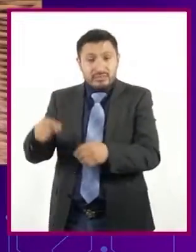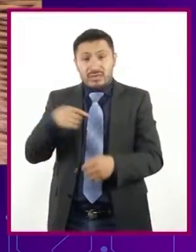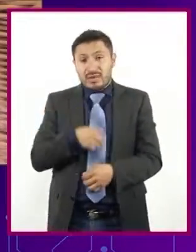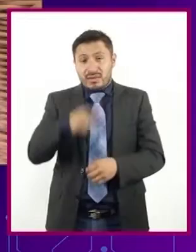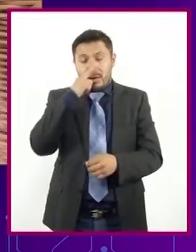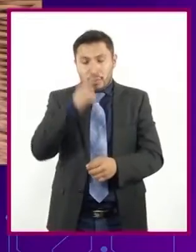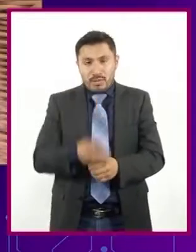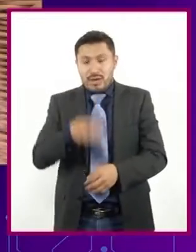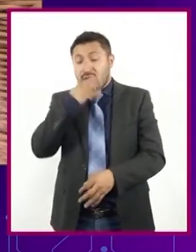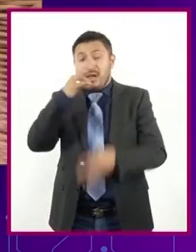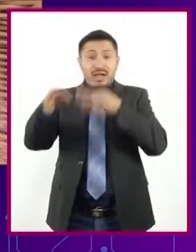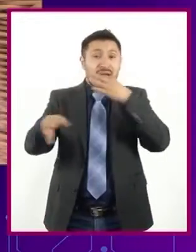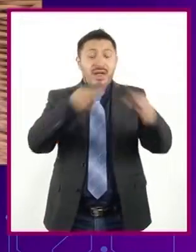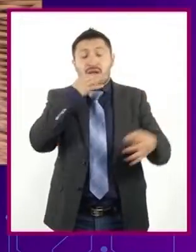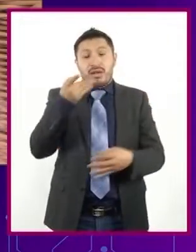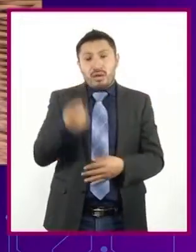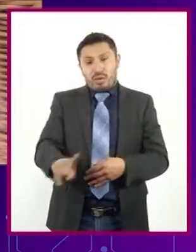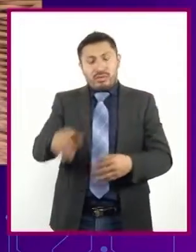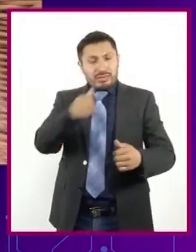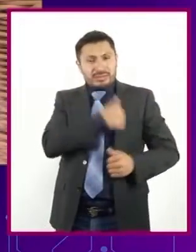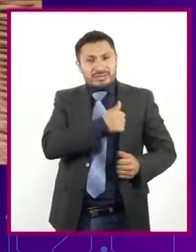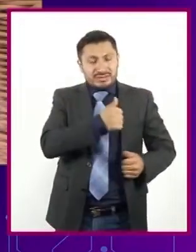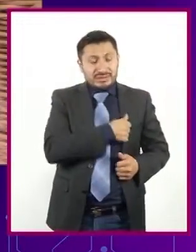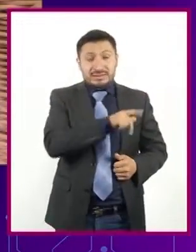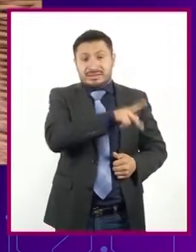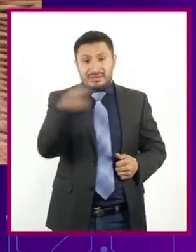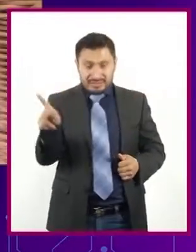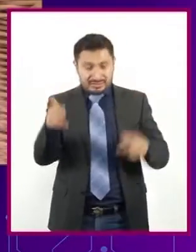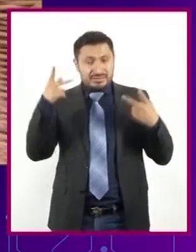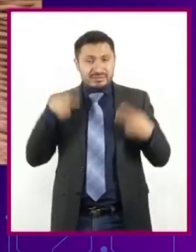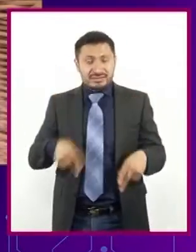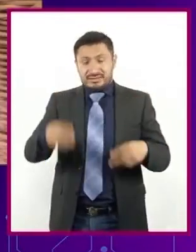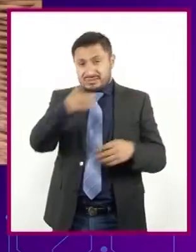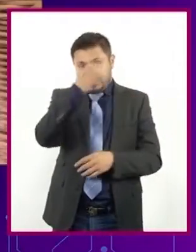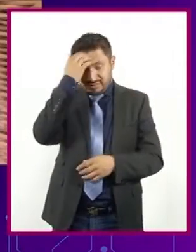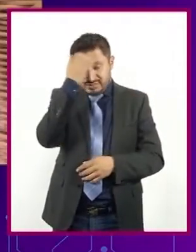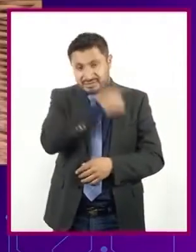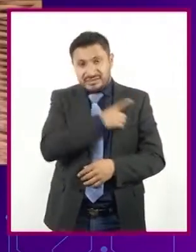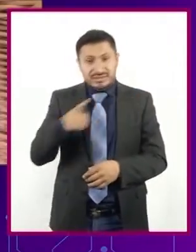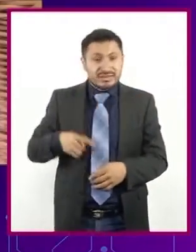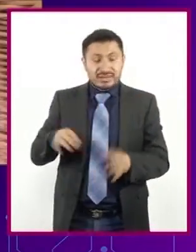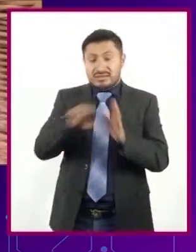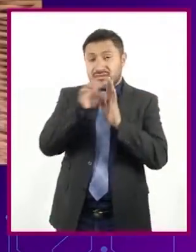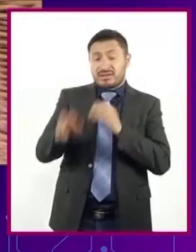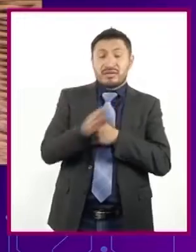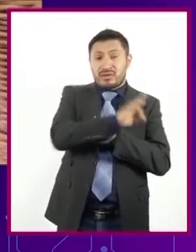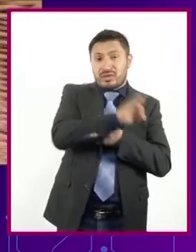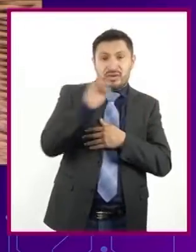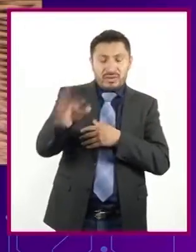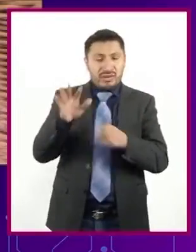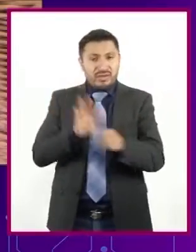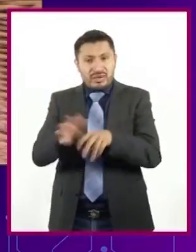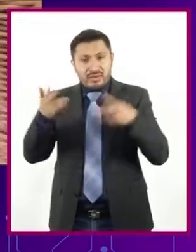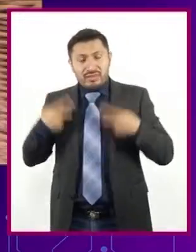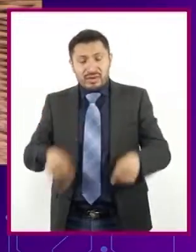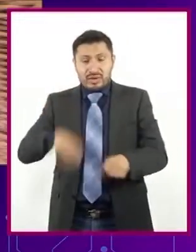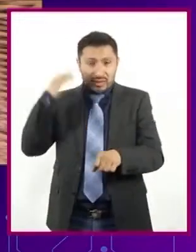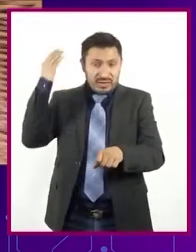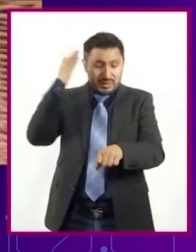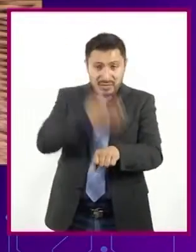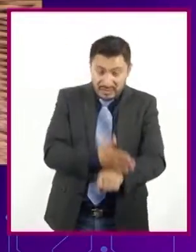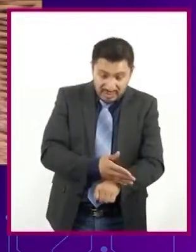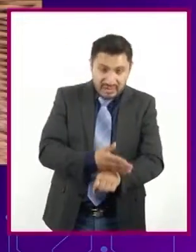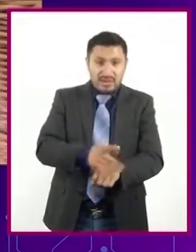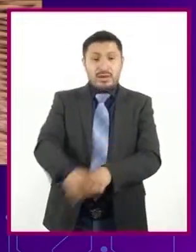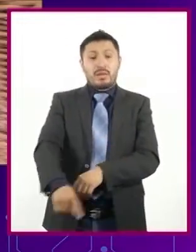los mandatos de la autoridad que la población debe conocer. Por ejemplo, las fechas en las que los condenados serían ejecutados en